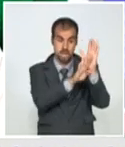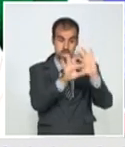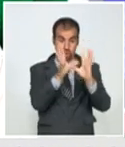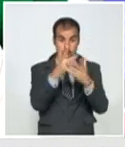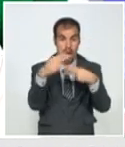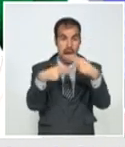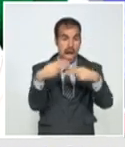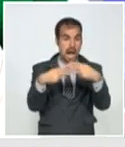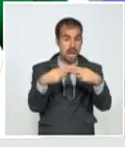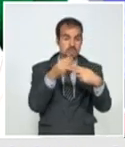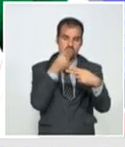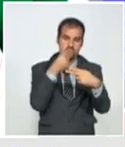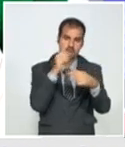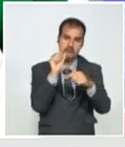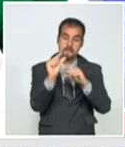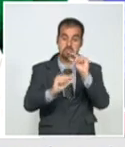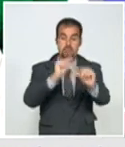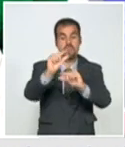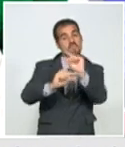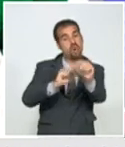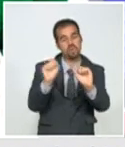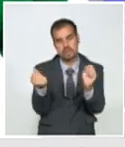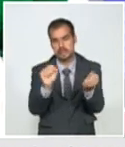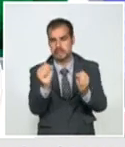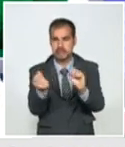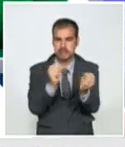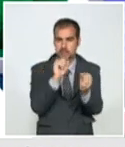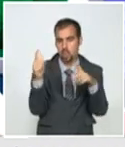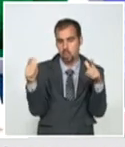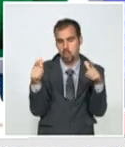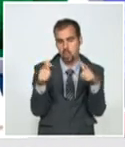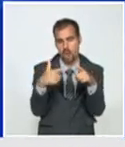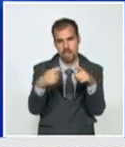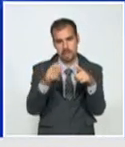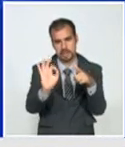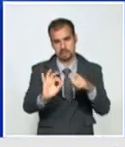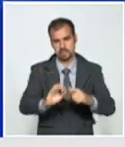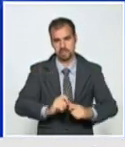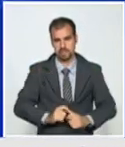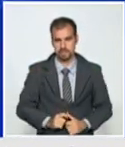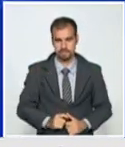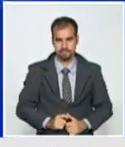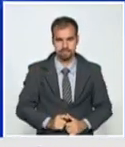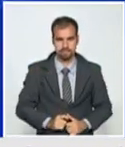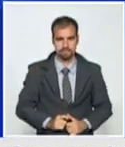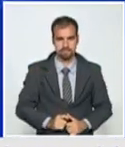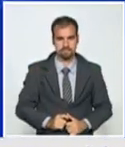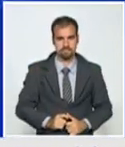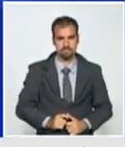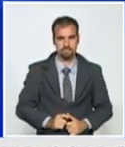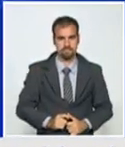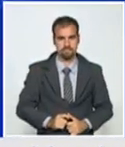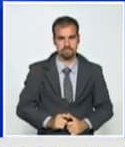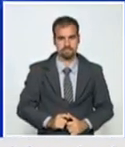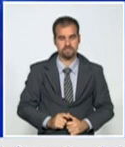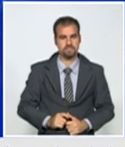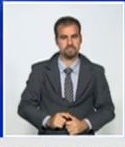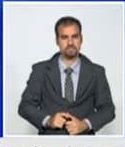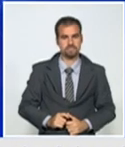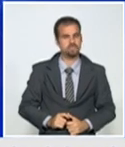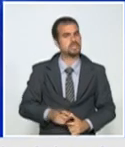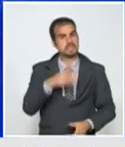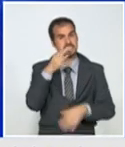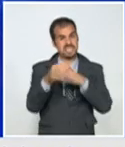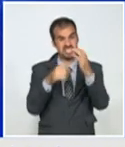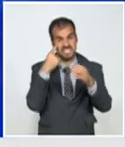ir controlando la transmisión que tenemos en estos momentos. La tasa de incidencia de casos positivos en aumento